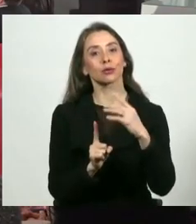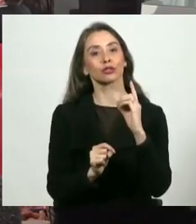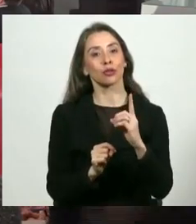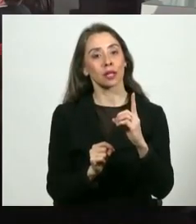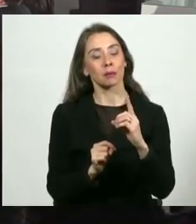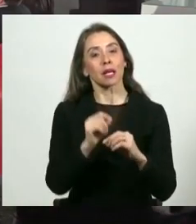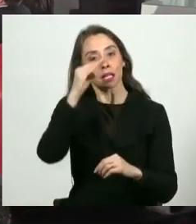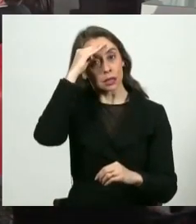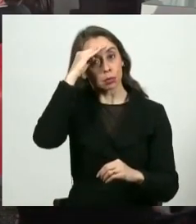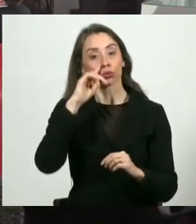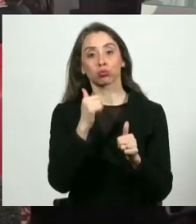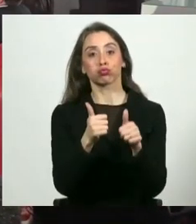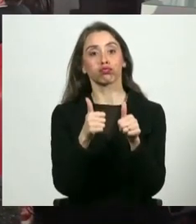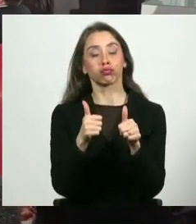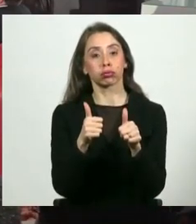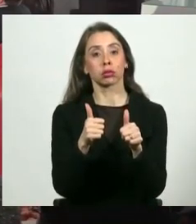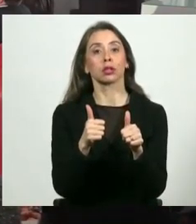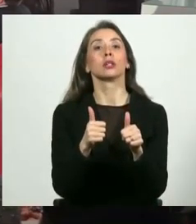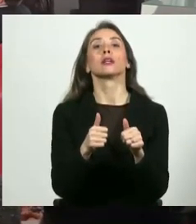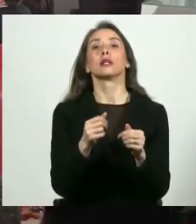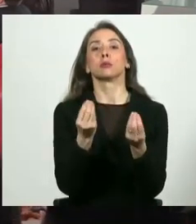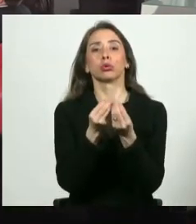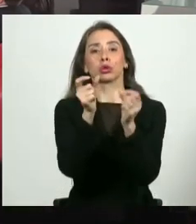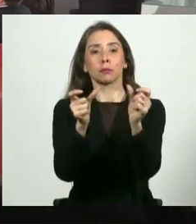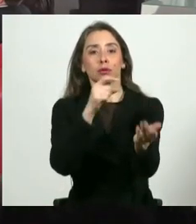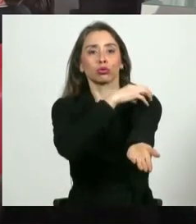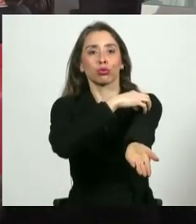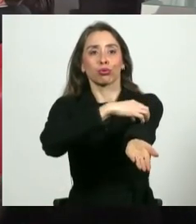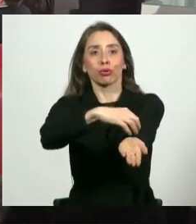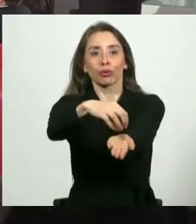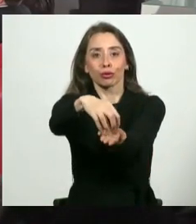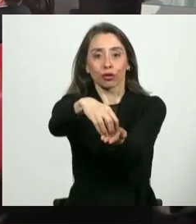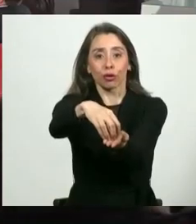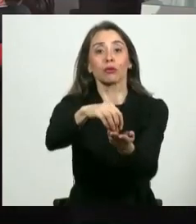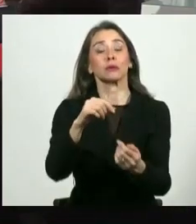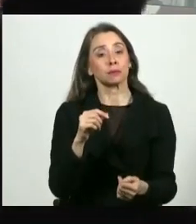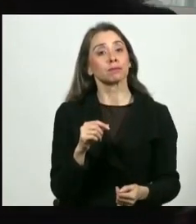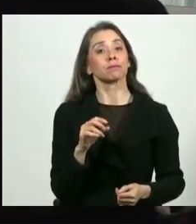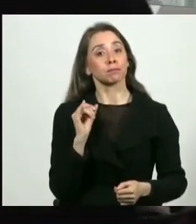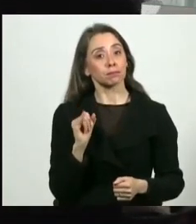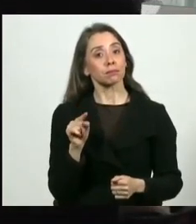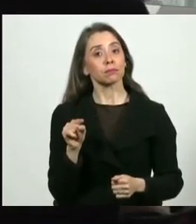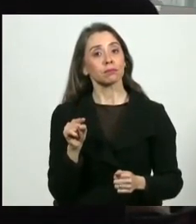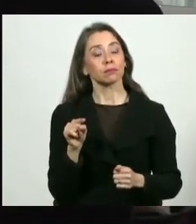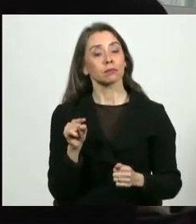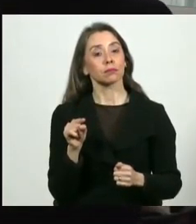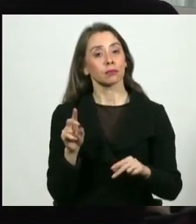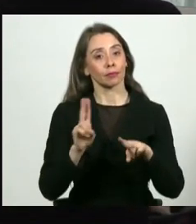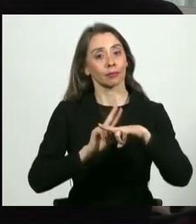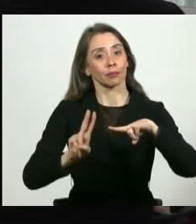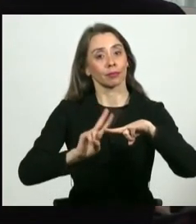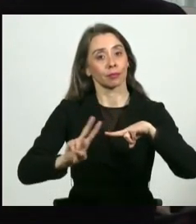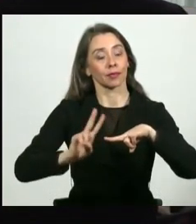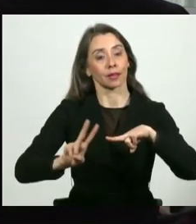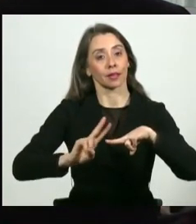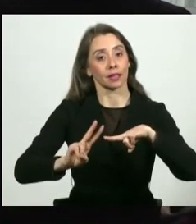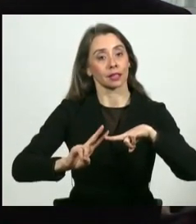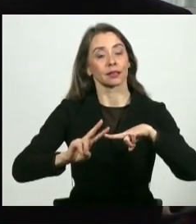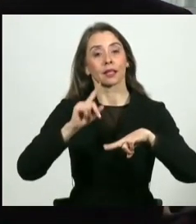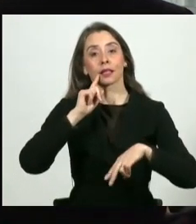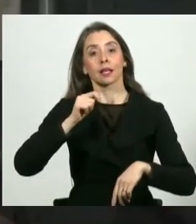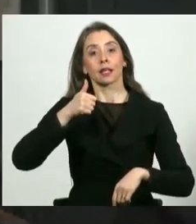en una experiencia muy exitosa a cientos de personas a lo largo del país, y es CHIP. Y es una operación que está siendo